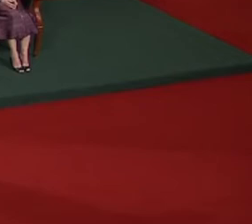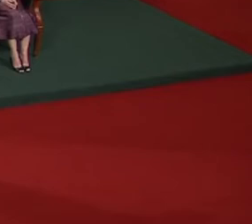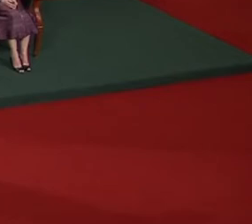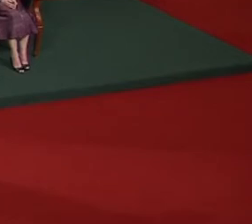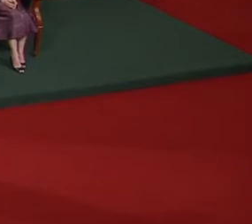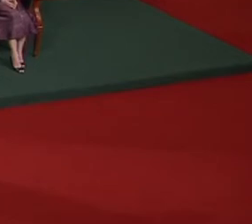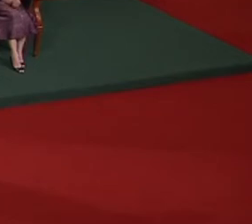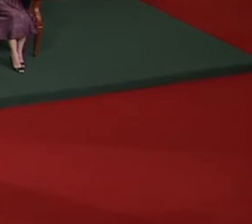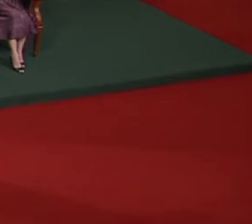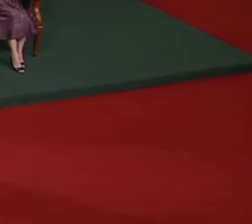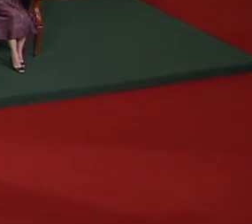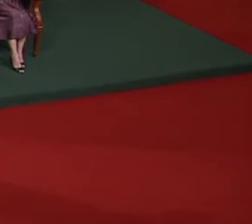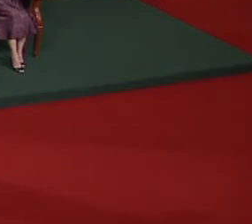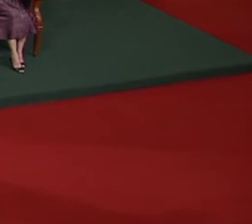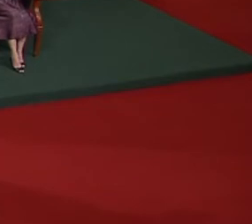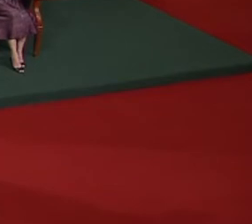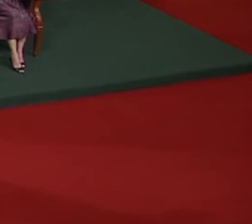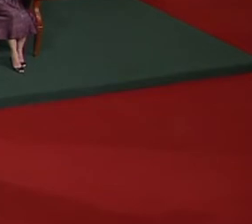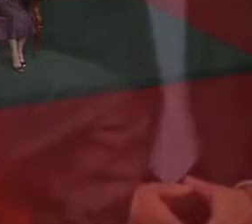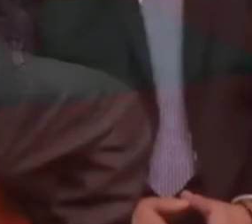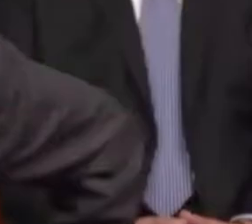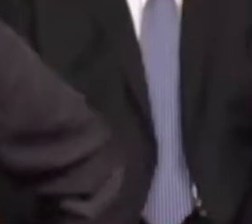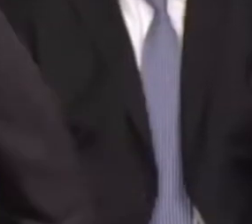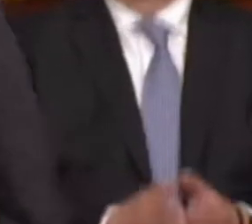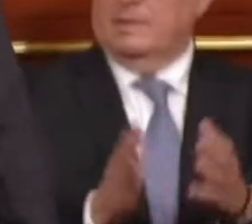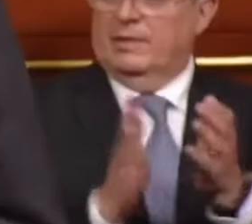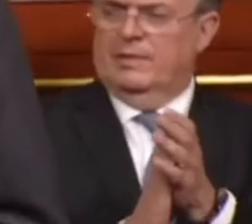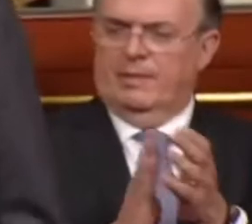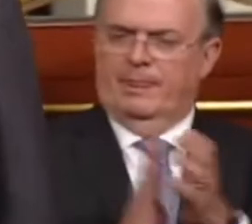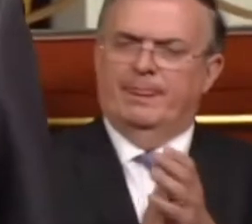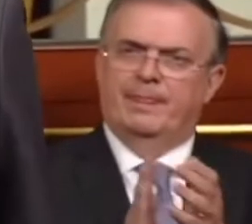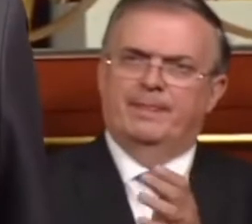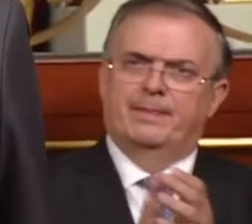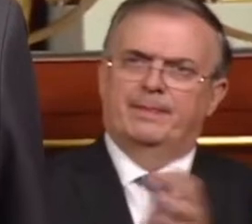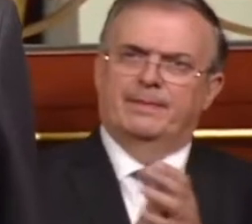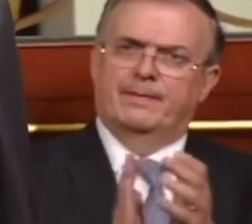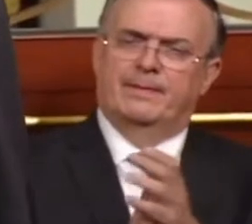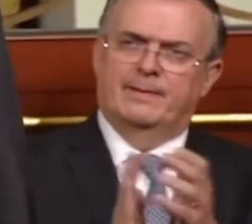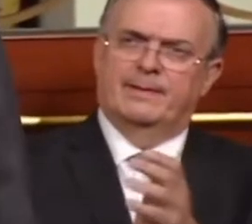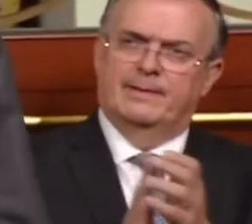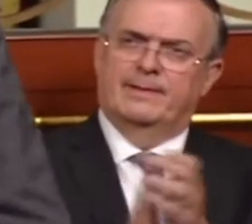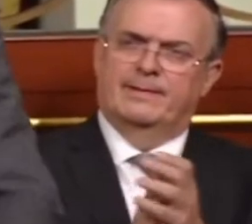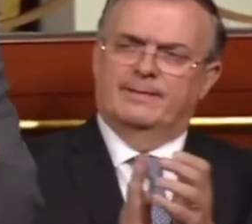López Obrador, presidente constitucional de los Estados Unidos mexicanos.